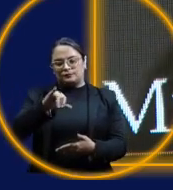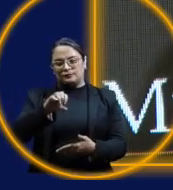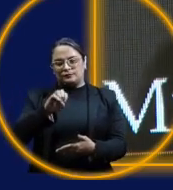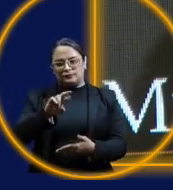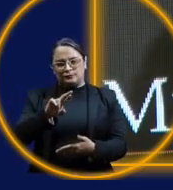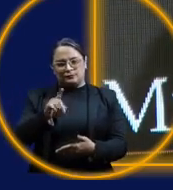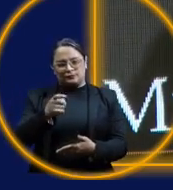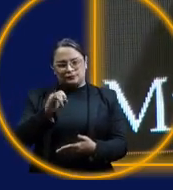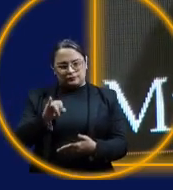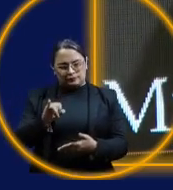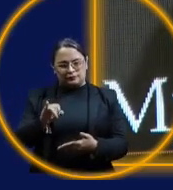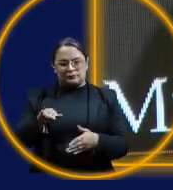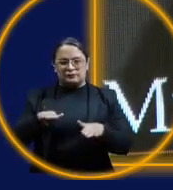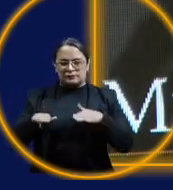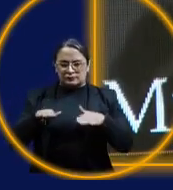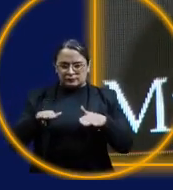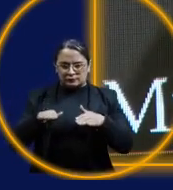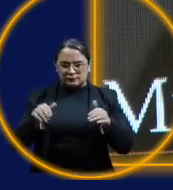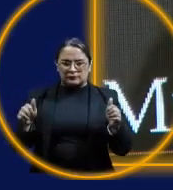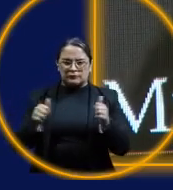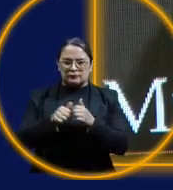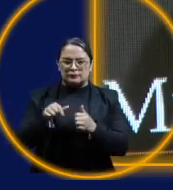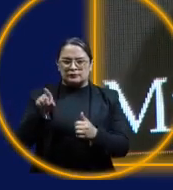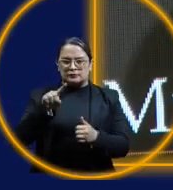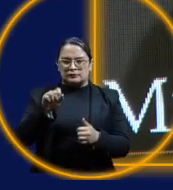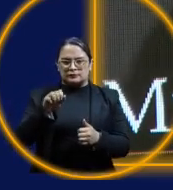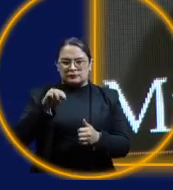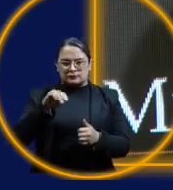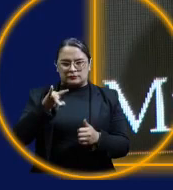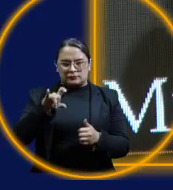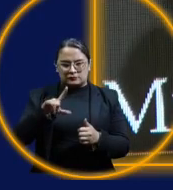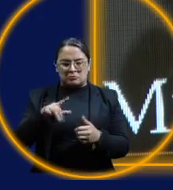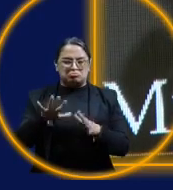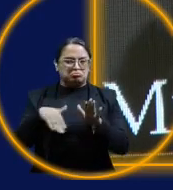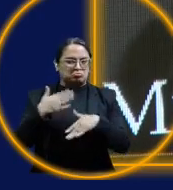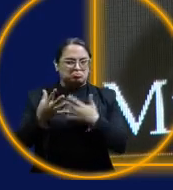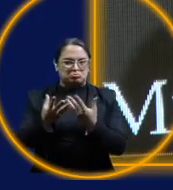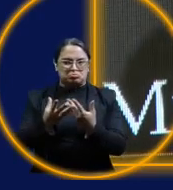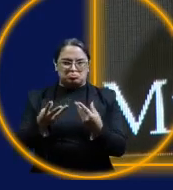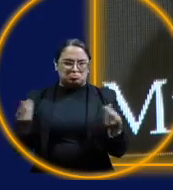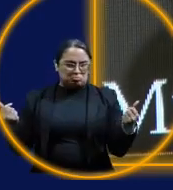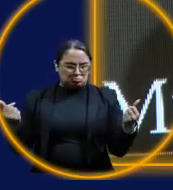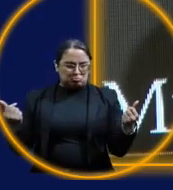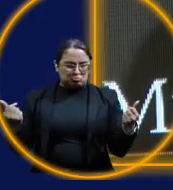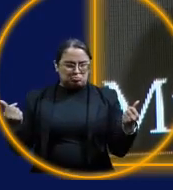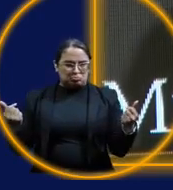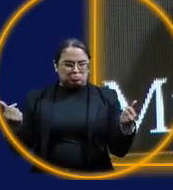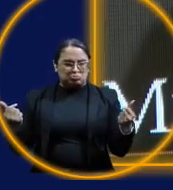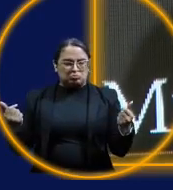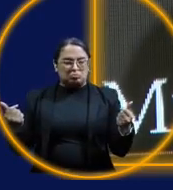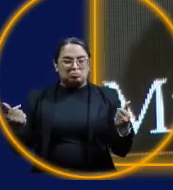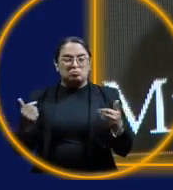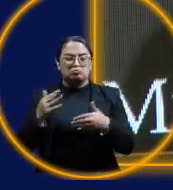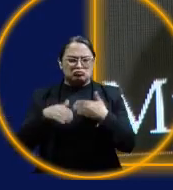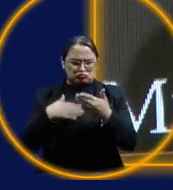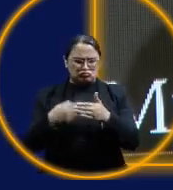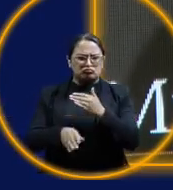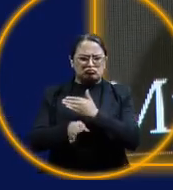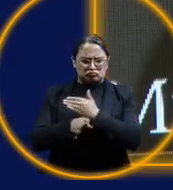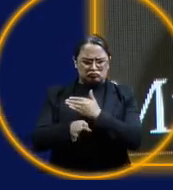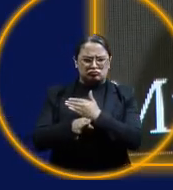disco con sadle Creek Y esa banda se descompuso se desmembró yo s